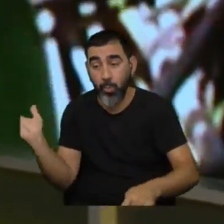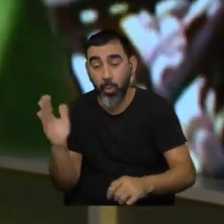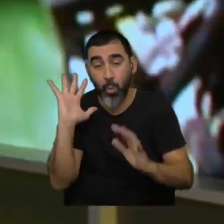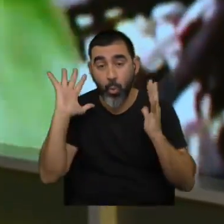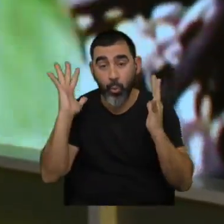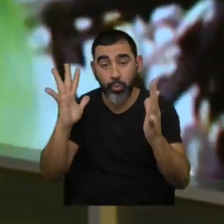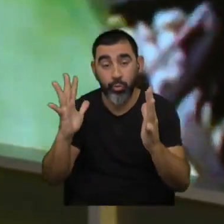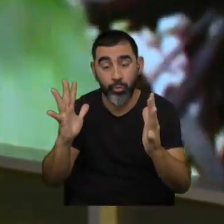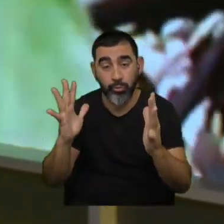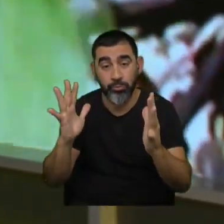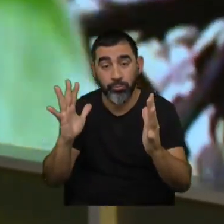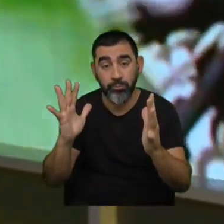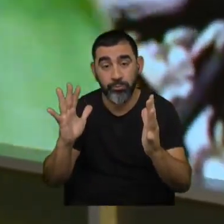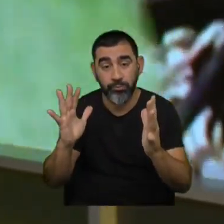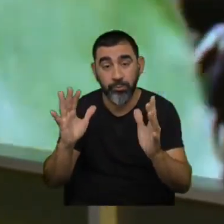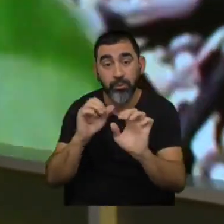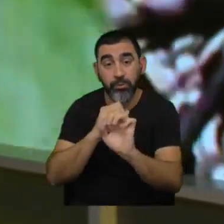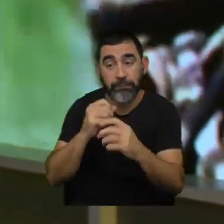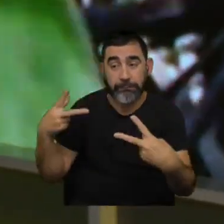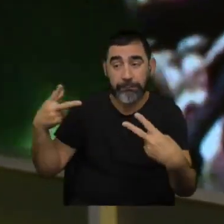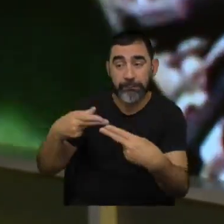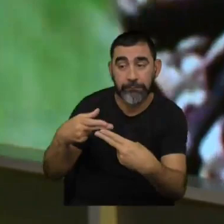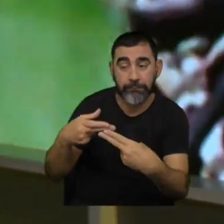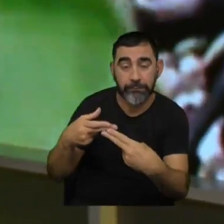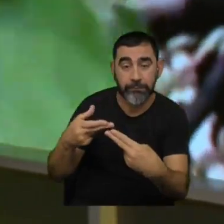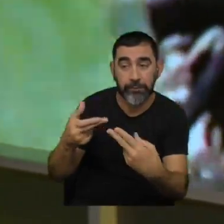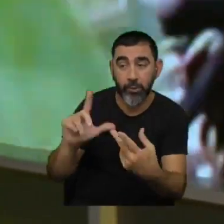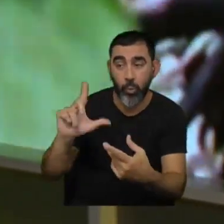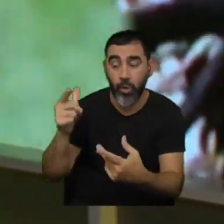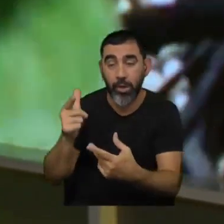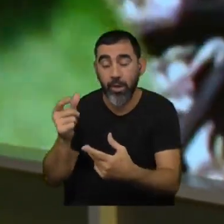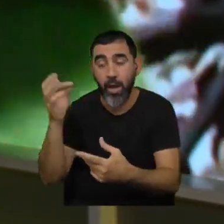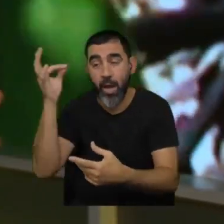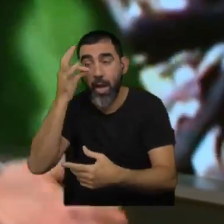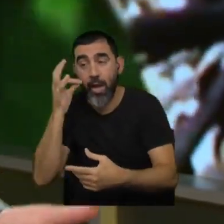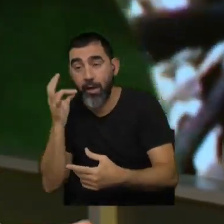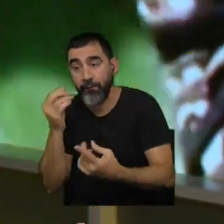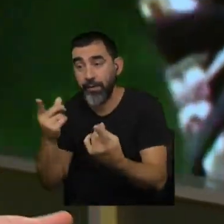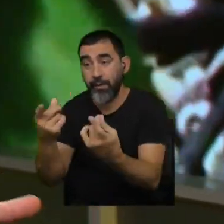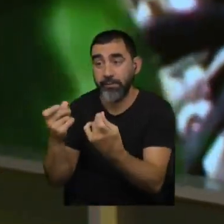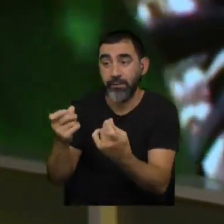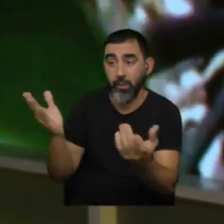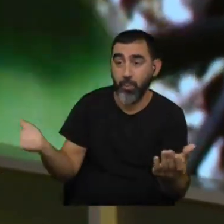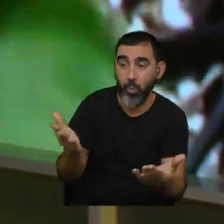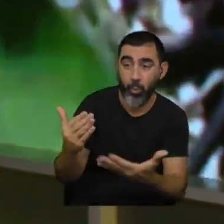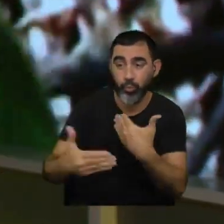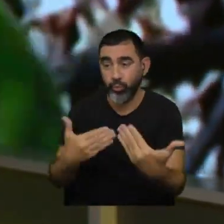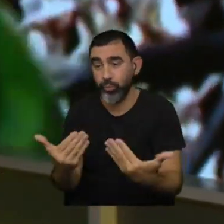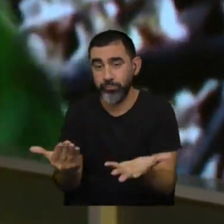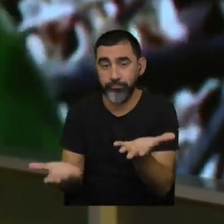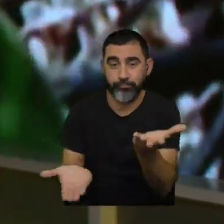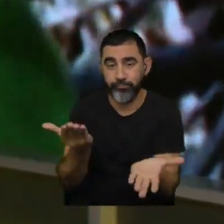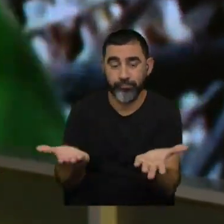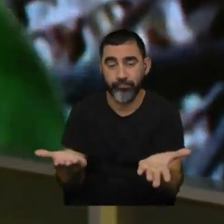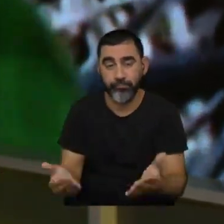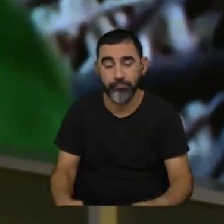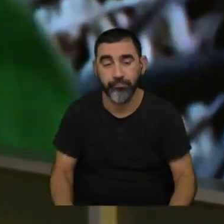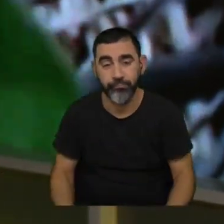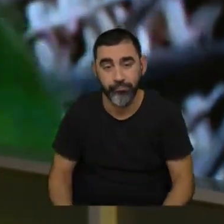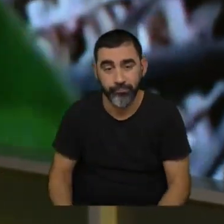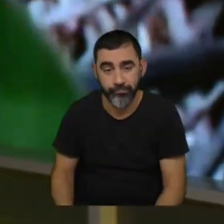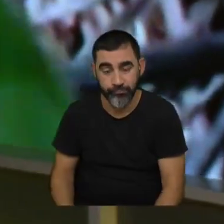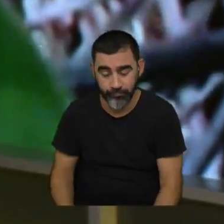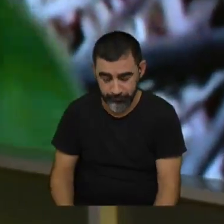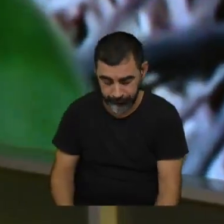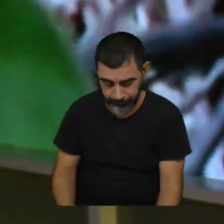de una plaga se está cortando una mano porque se está quedando sin los polinizadores que necesitan para que esa producción funcione. Ahí es donde está la generación